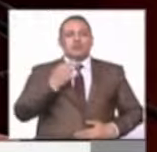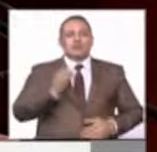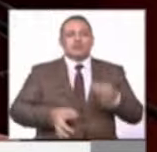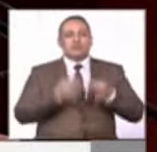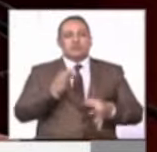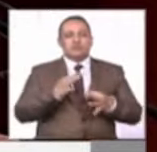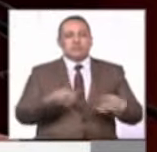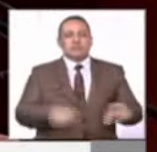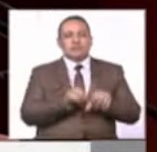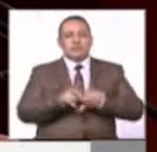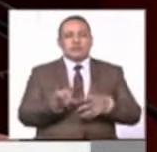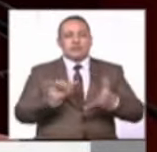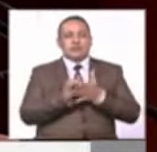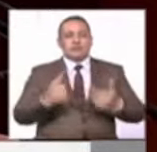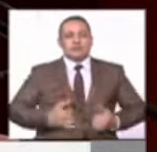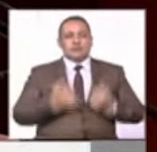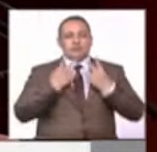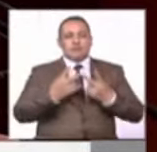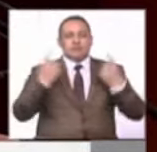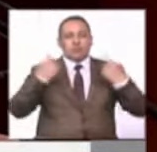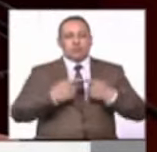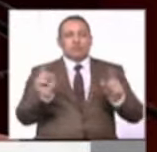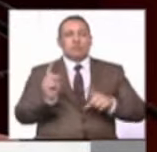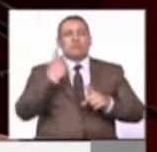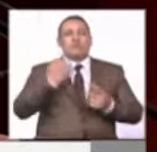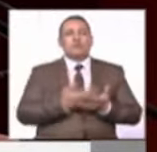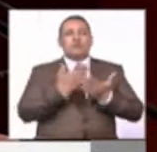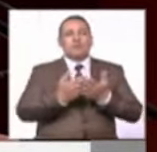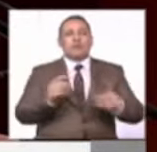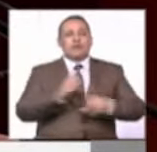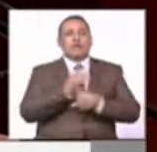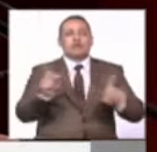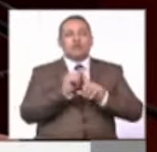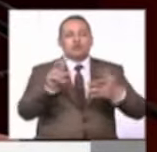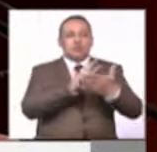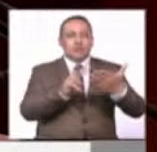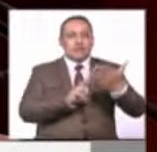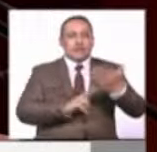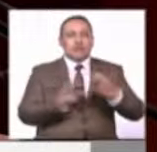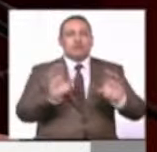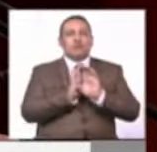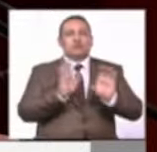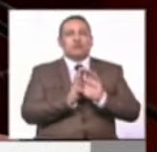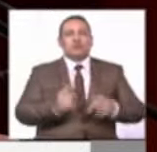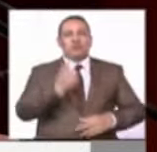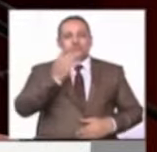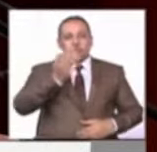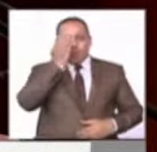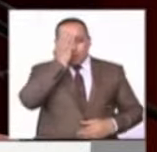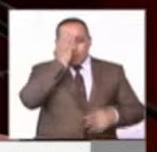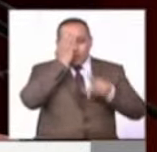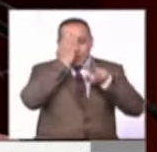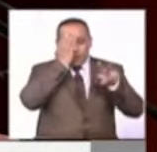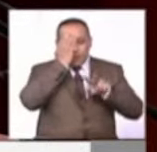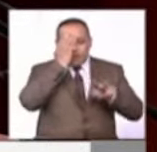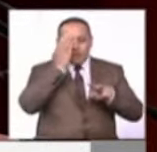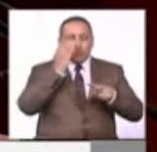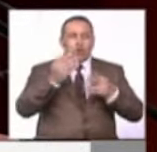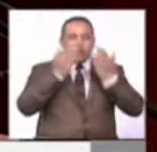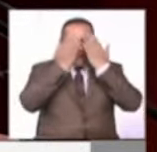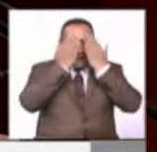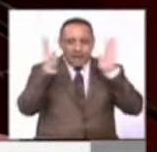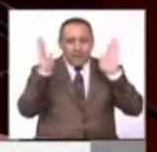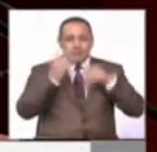en consecuencia un primer argumento es que no se puede leer la Constitución con un solo ojo hay que abrir los dos